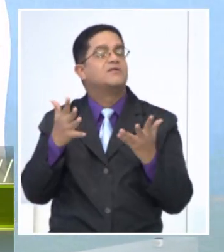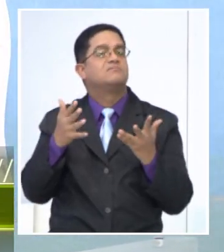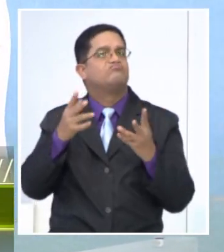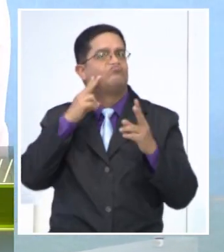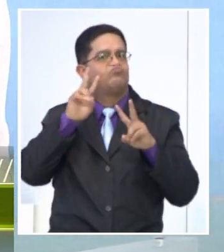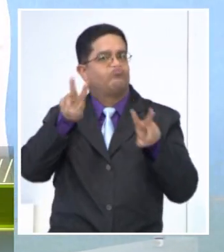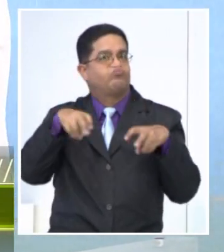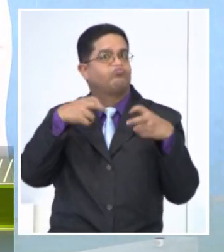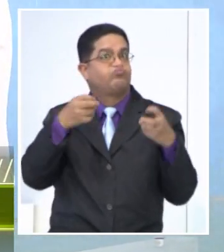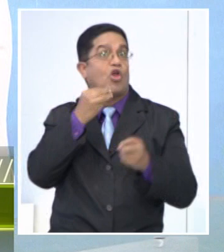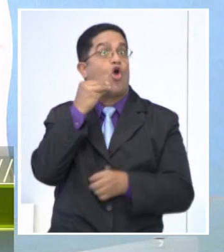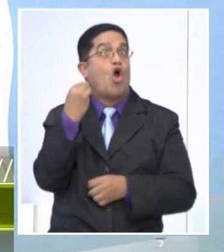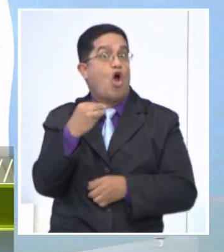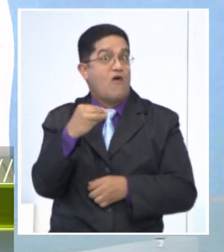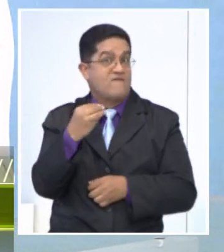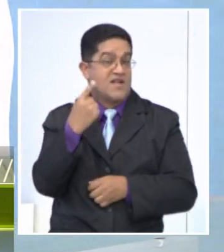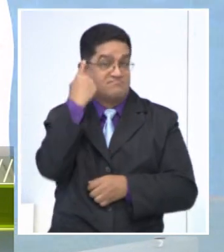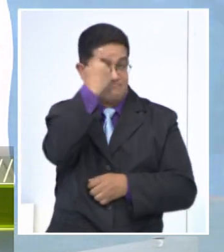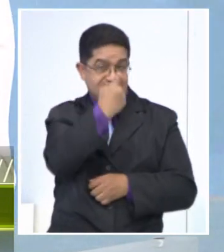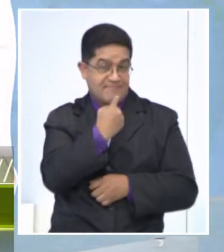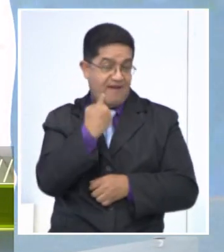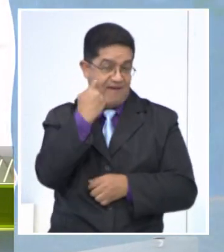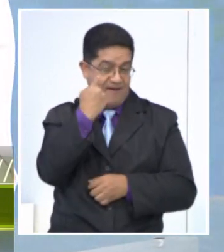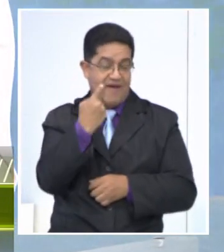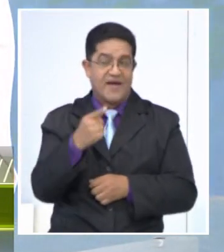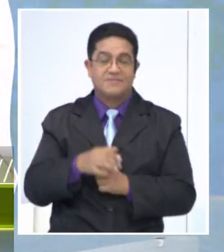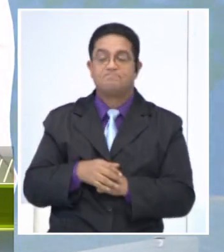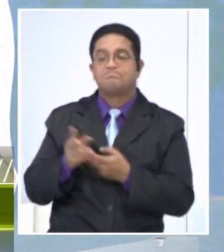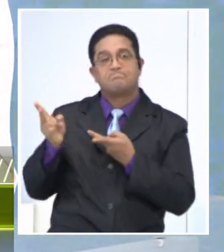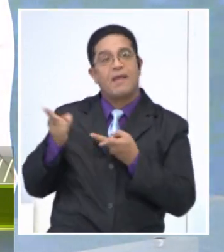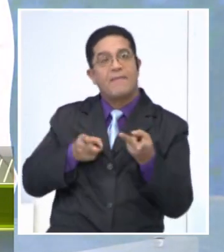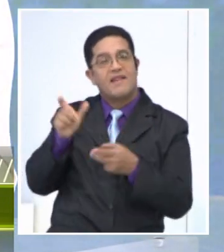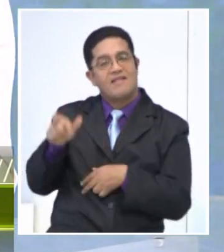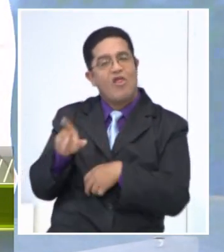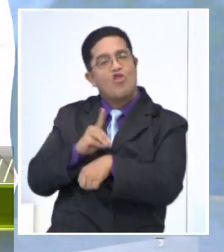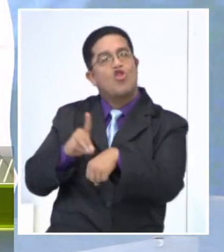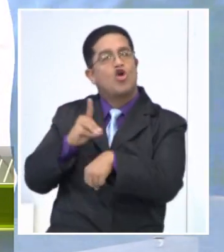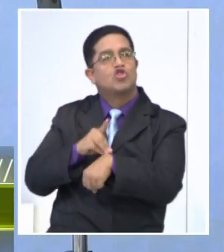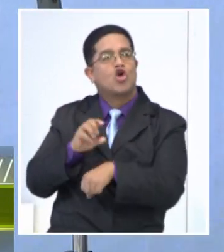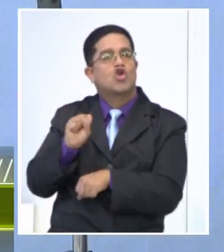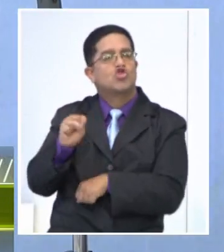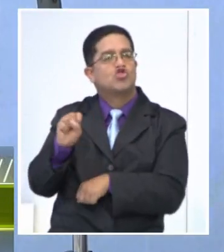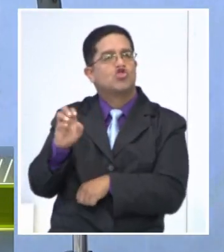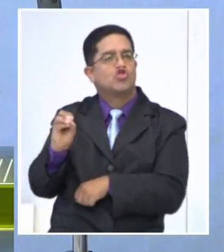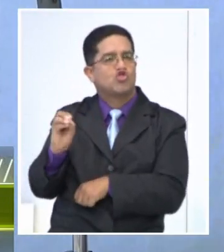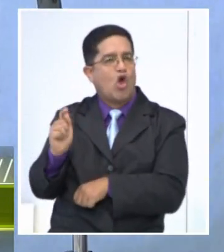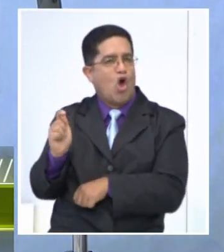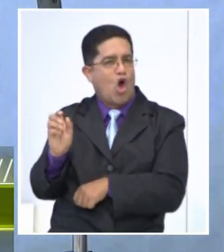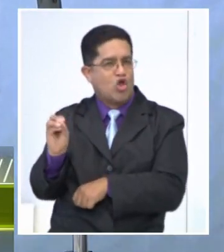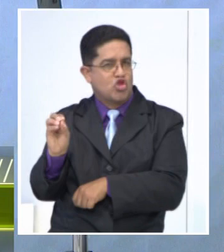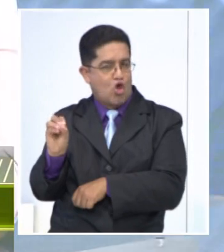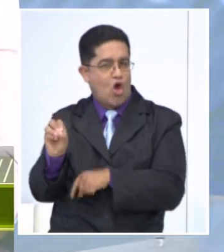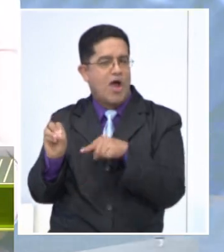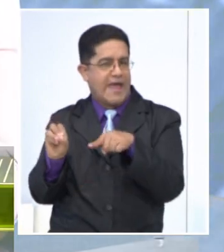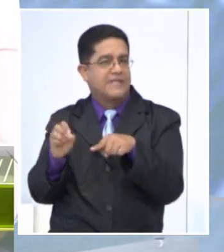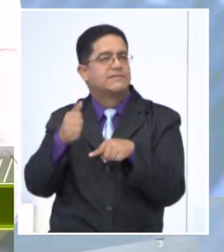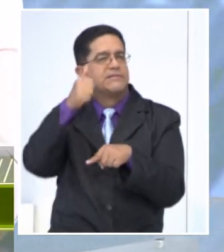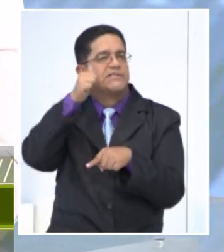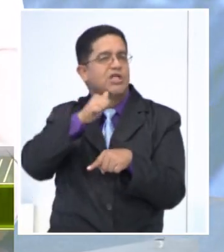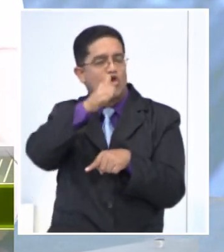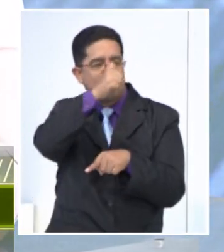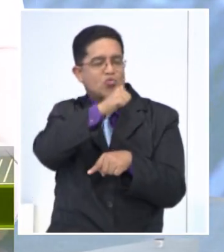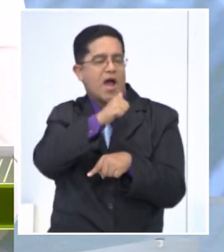facial con procedimientos mínimamente invasivos. Le vamos a dar la bienvenida al doctor Andrés Eloy Soto Montenegro, quien es cirujano plástico